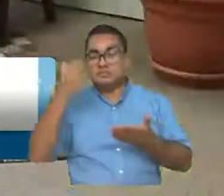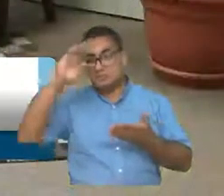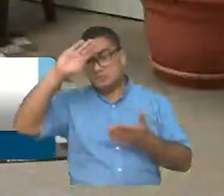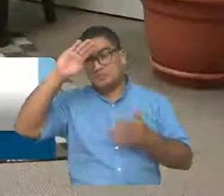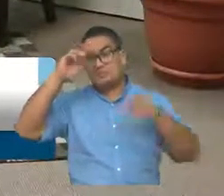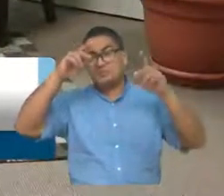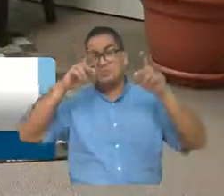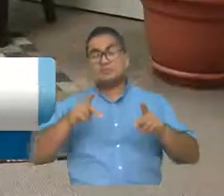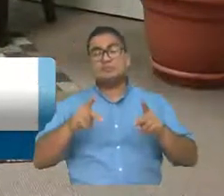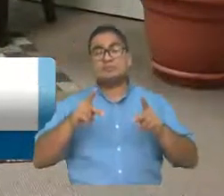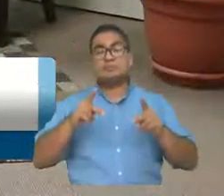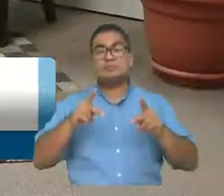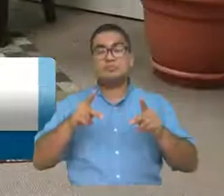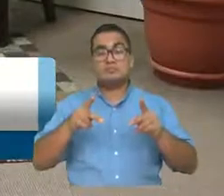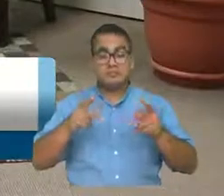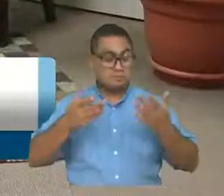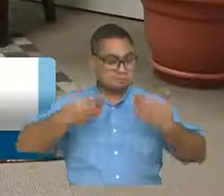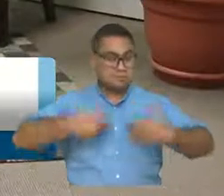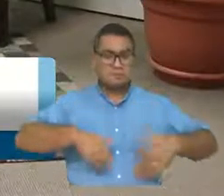simple